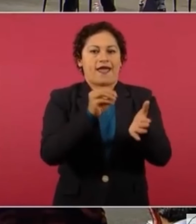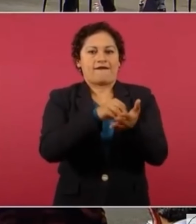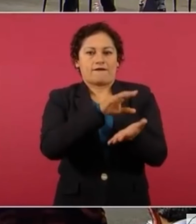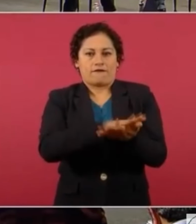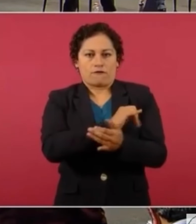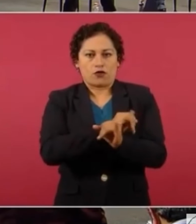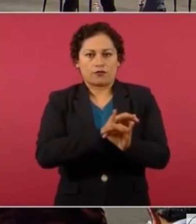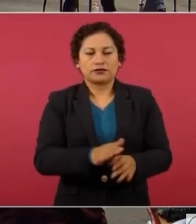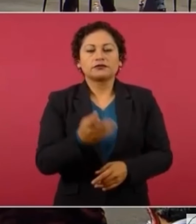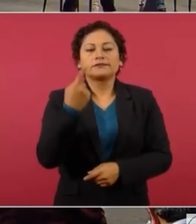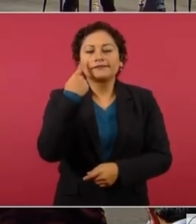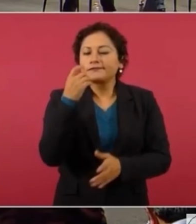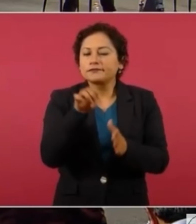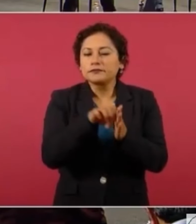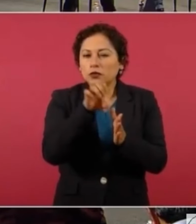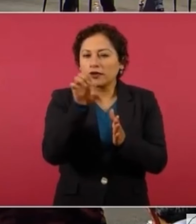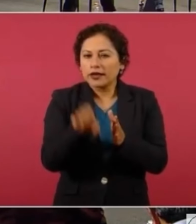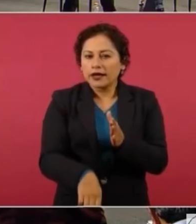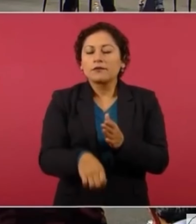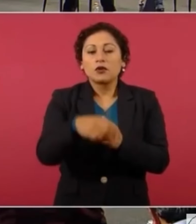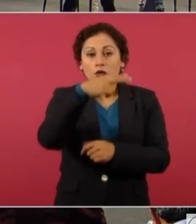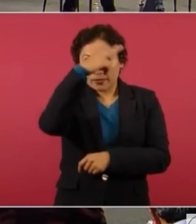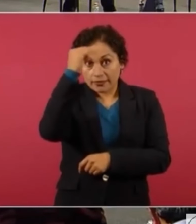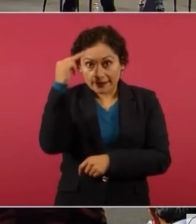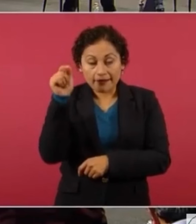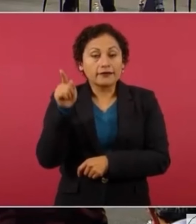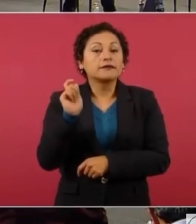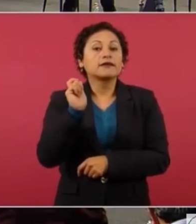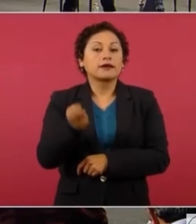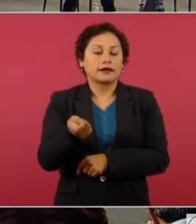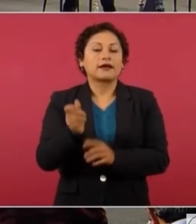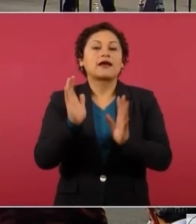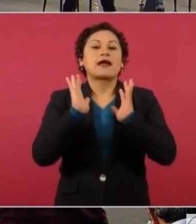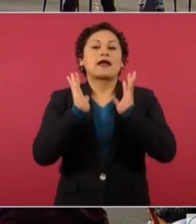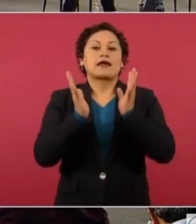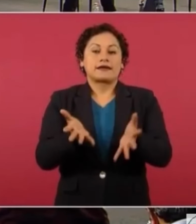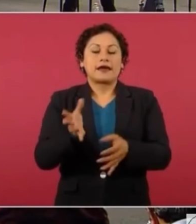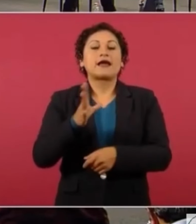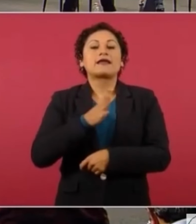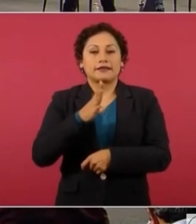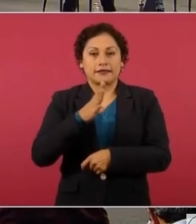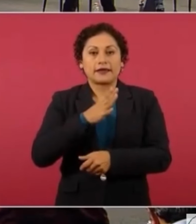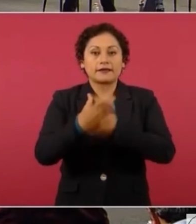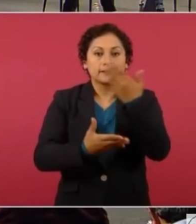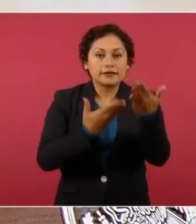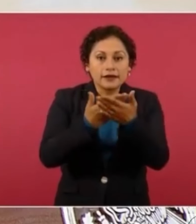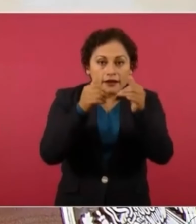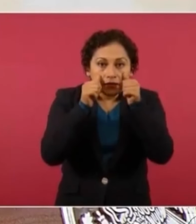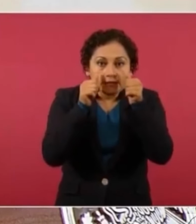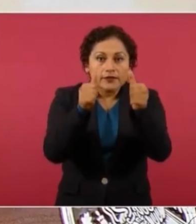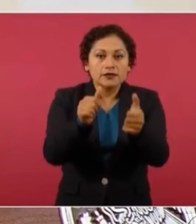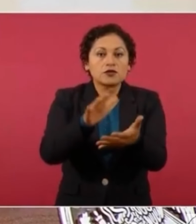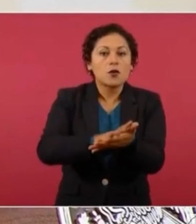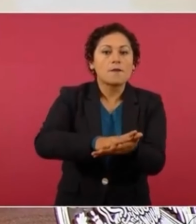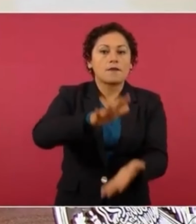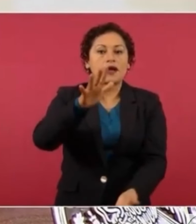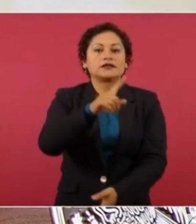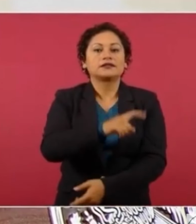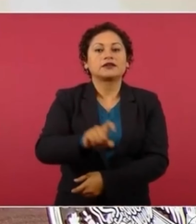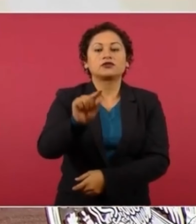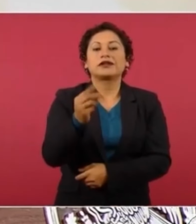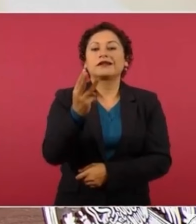en el caso de Nayarit, logramos aumentar las consultas de especialidad en un 173%, es